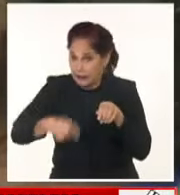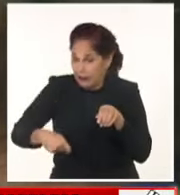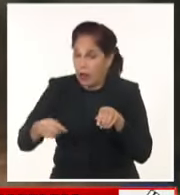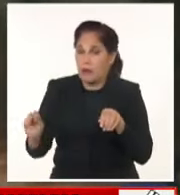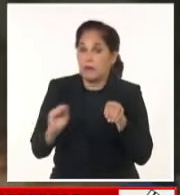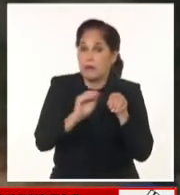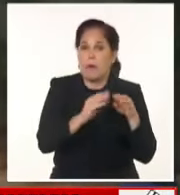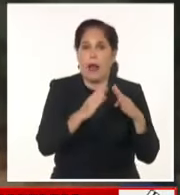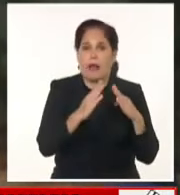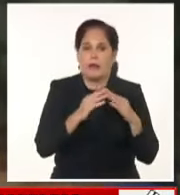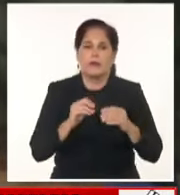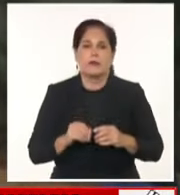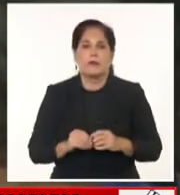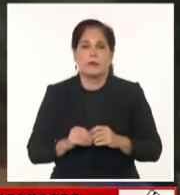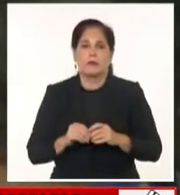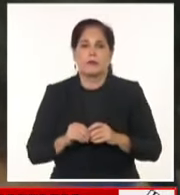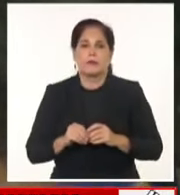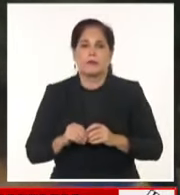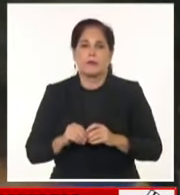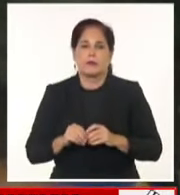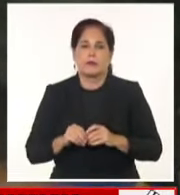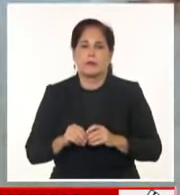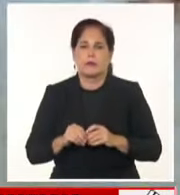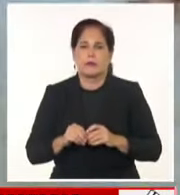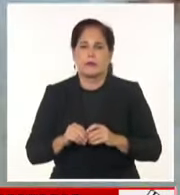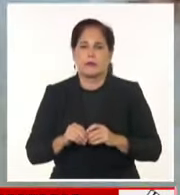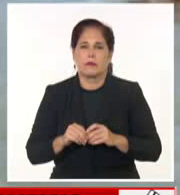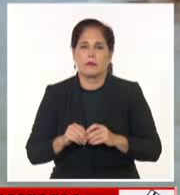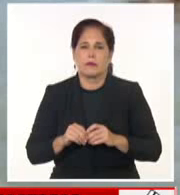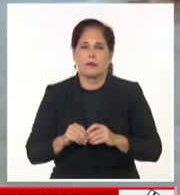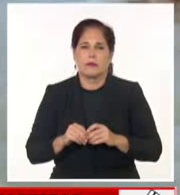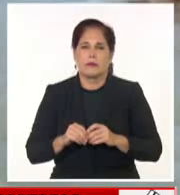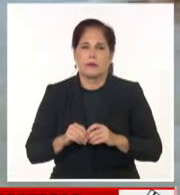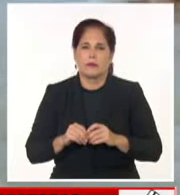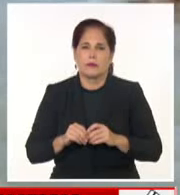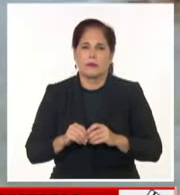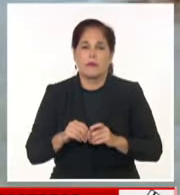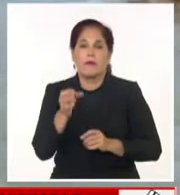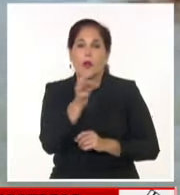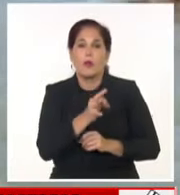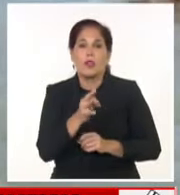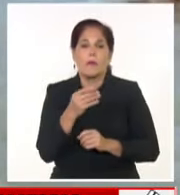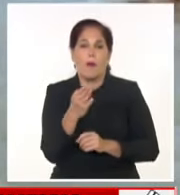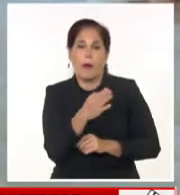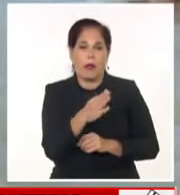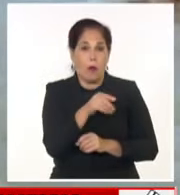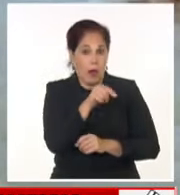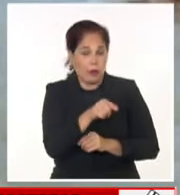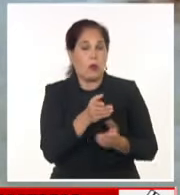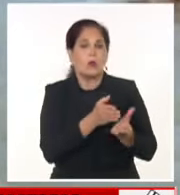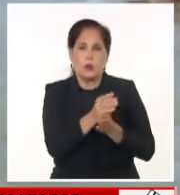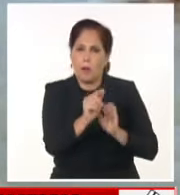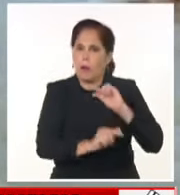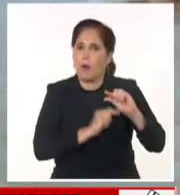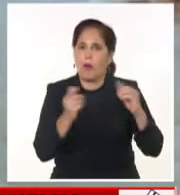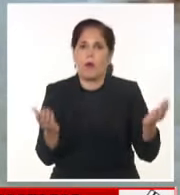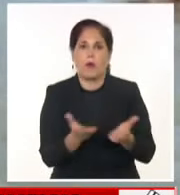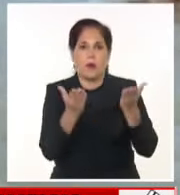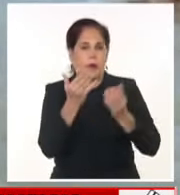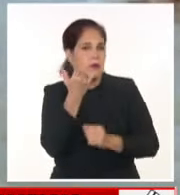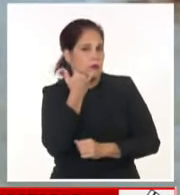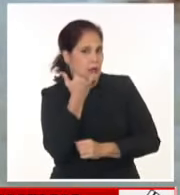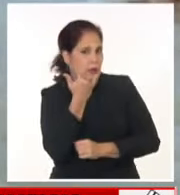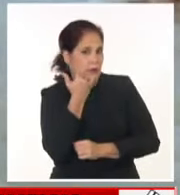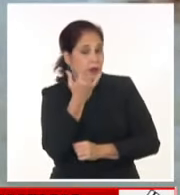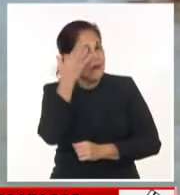Uris Salvat Mariño, Canal Cubano de Noticias. Y en el municipio de Baracoa continúa la recuperación de la telefonía